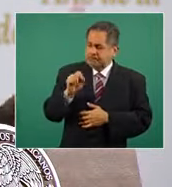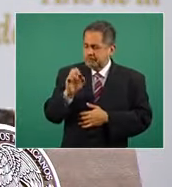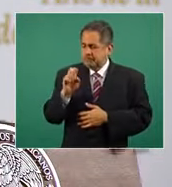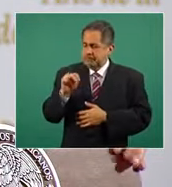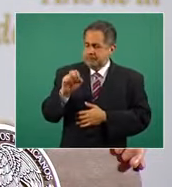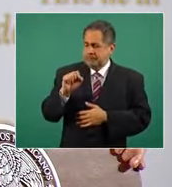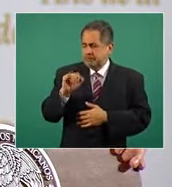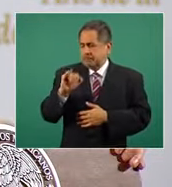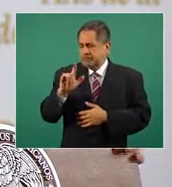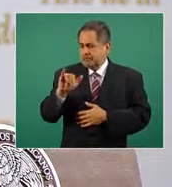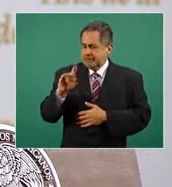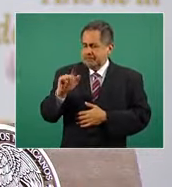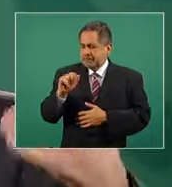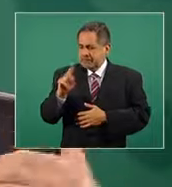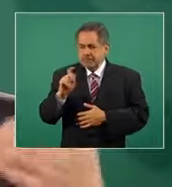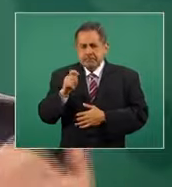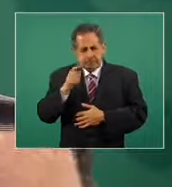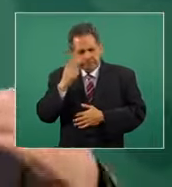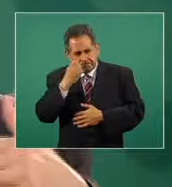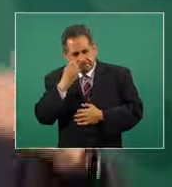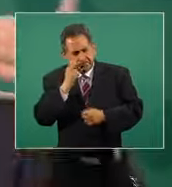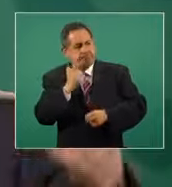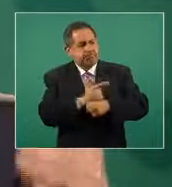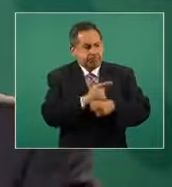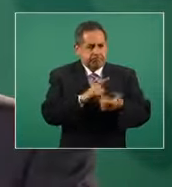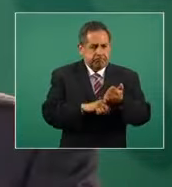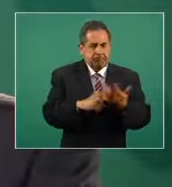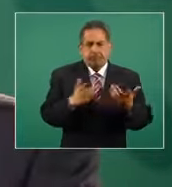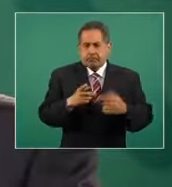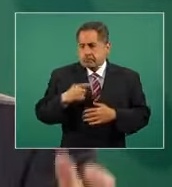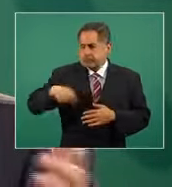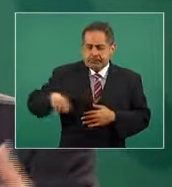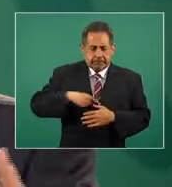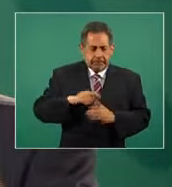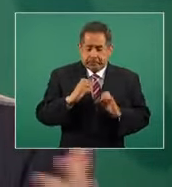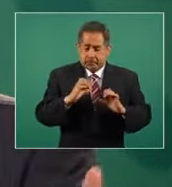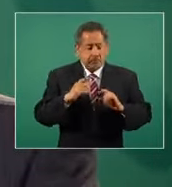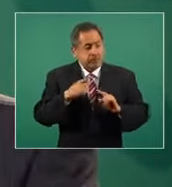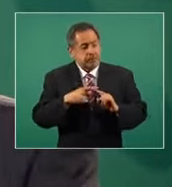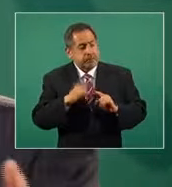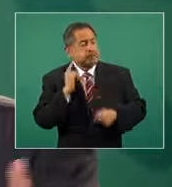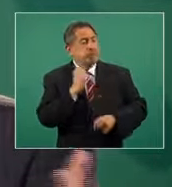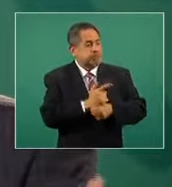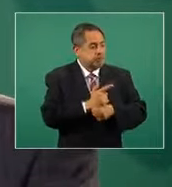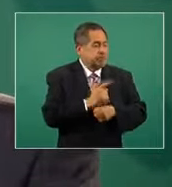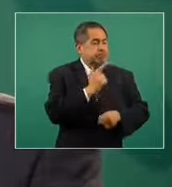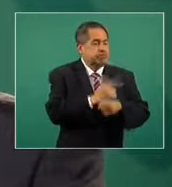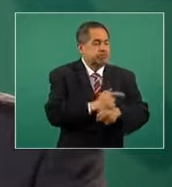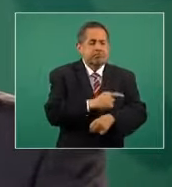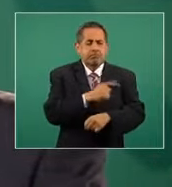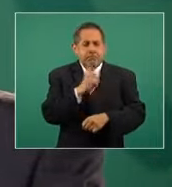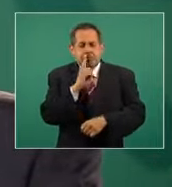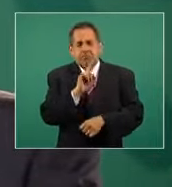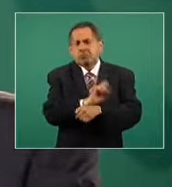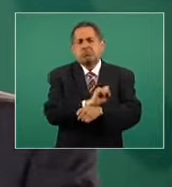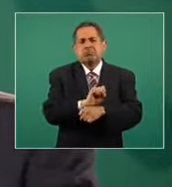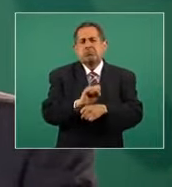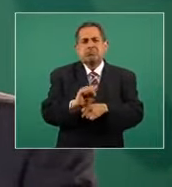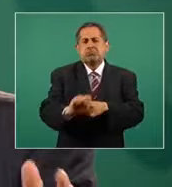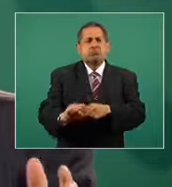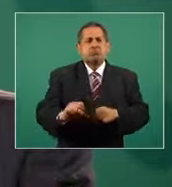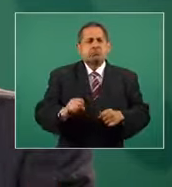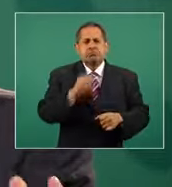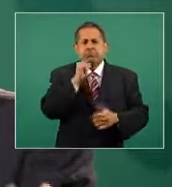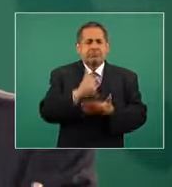la capacidad de detección y obviamente con esta extrema sensibilidad detectamos mayormente eventos leves. Afortunadamente